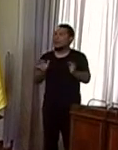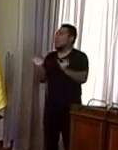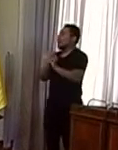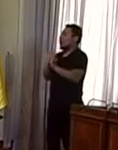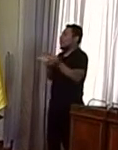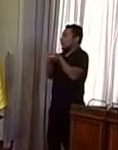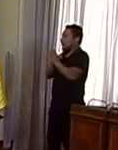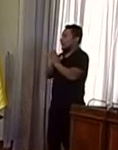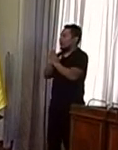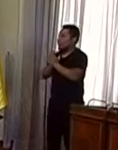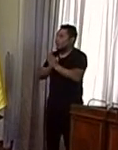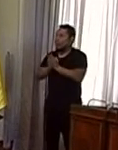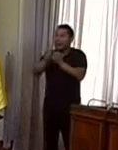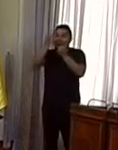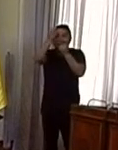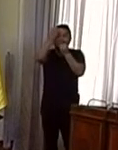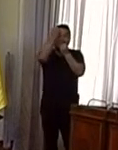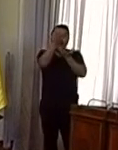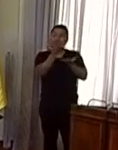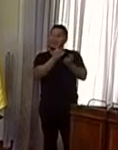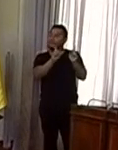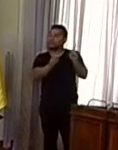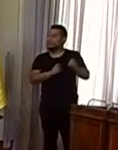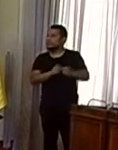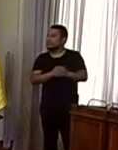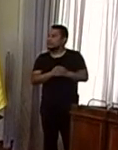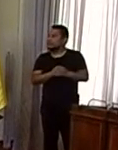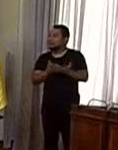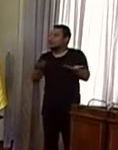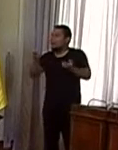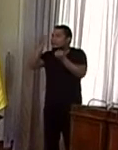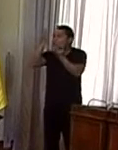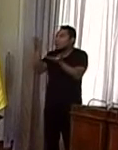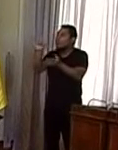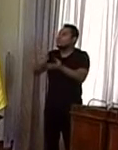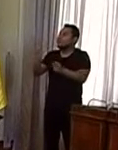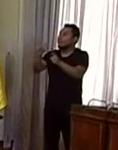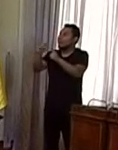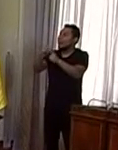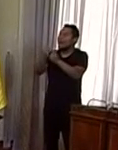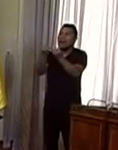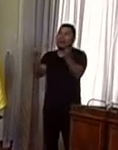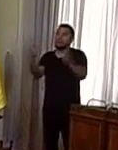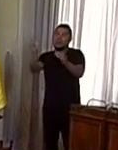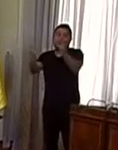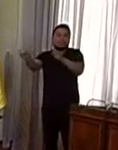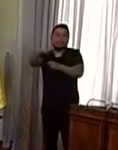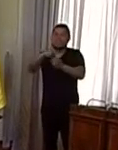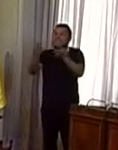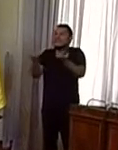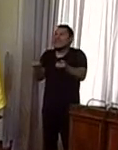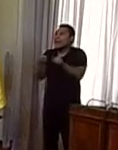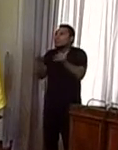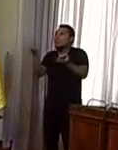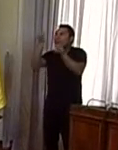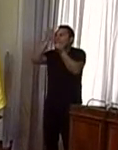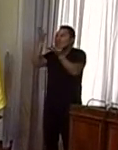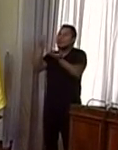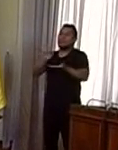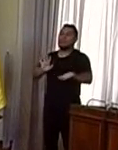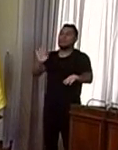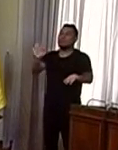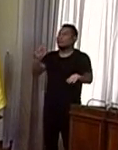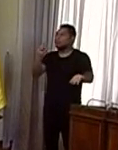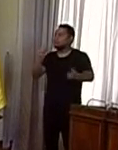alcalde. No, ninguno. Informes. Ofrezco el uso de la palabra. ¿Algún miembro del Consejo que quiera hacer uso de la